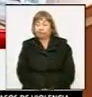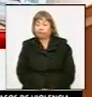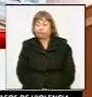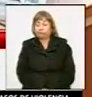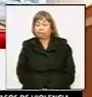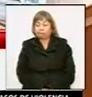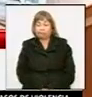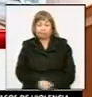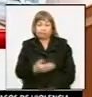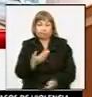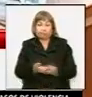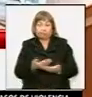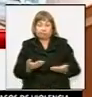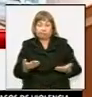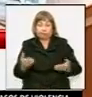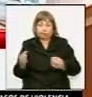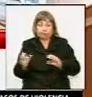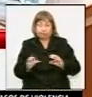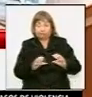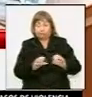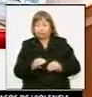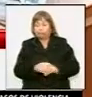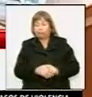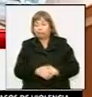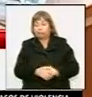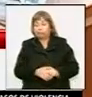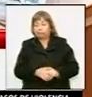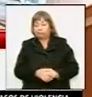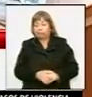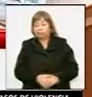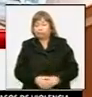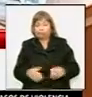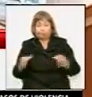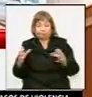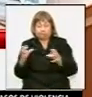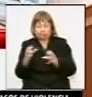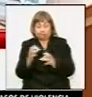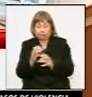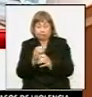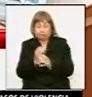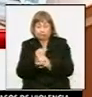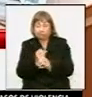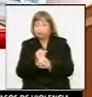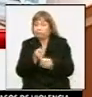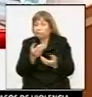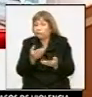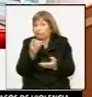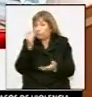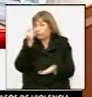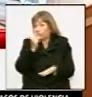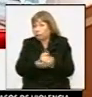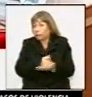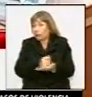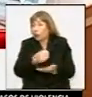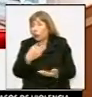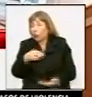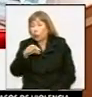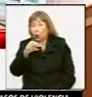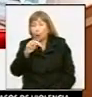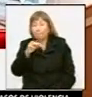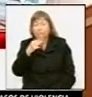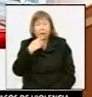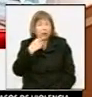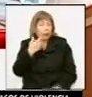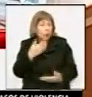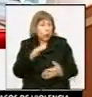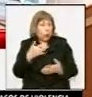presuntamente por estos actos de colusión, que ya también es un tema penal que conlleva los actos de